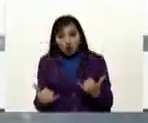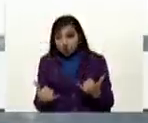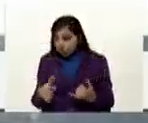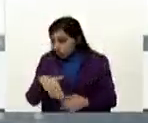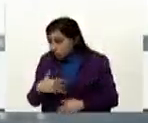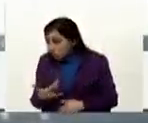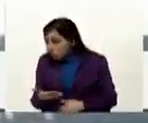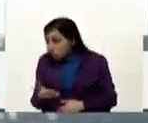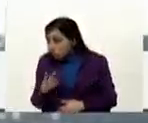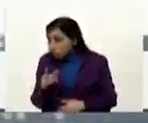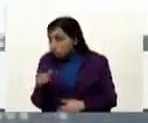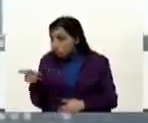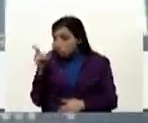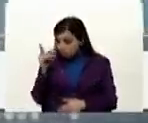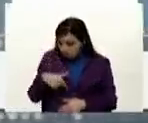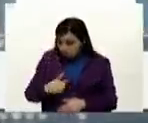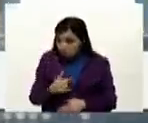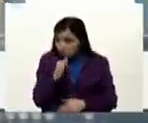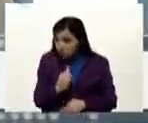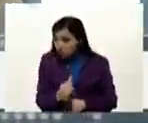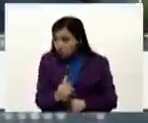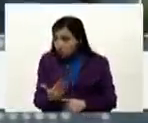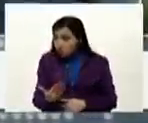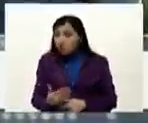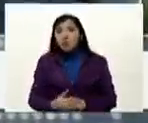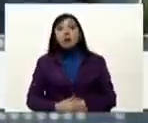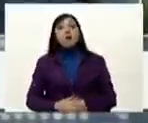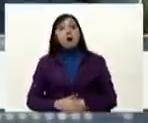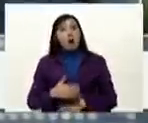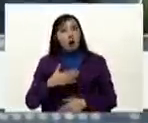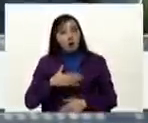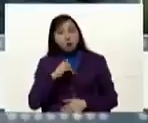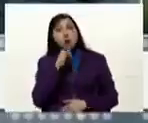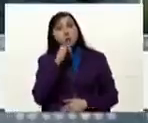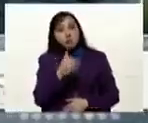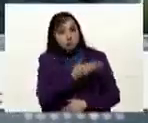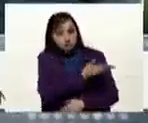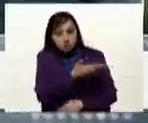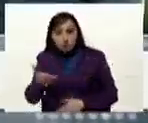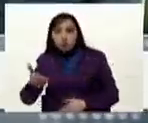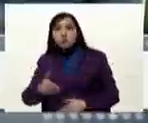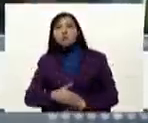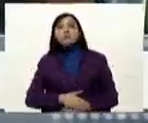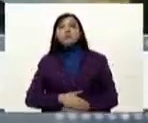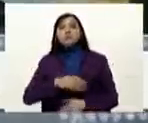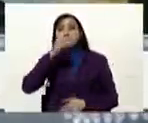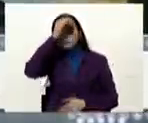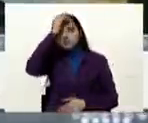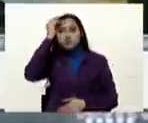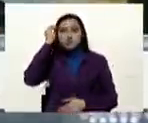anunciar, señora vicepresidenta, ¿sí? Puedo anunciar que, entre otras